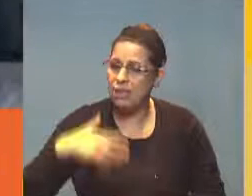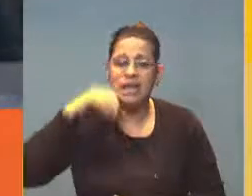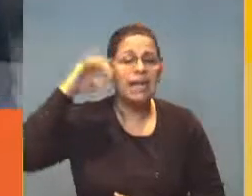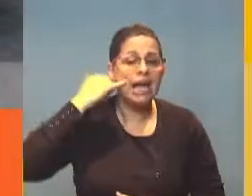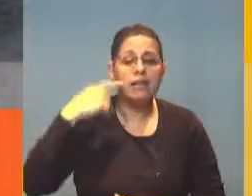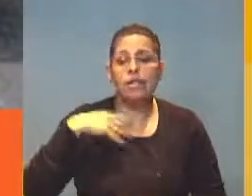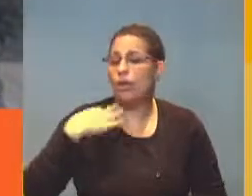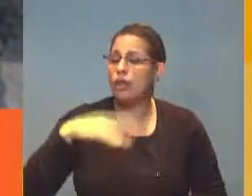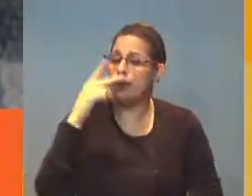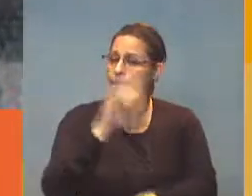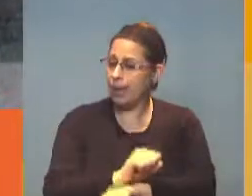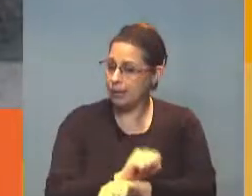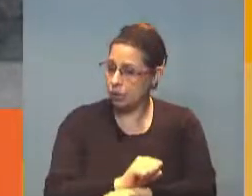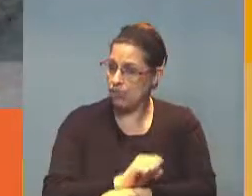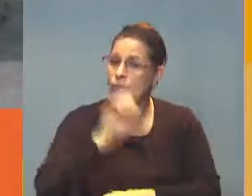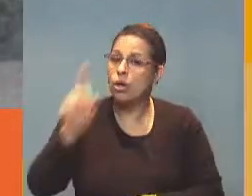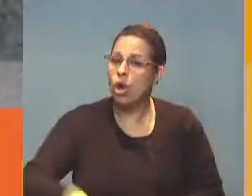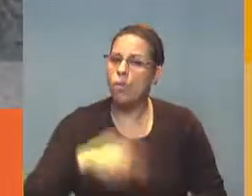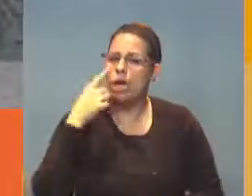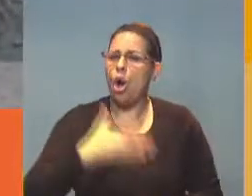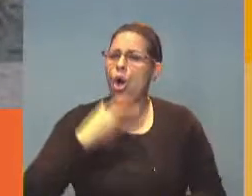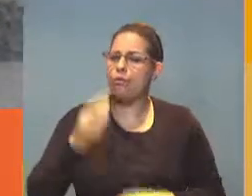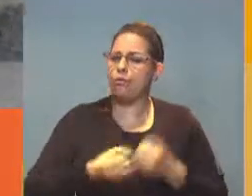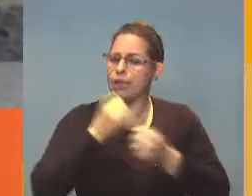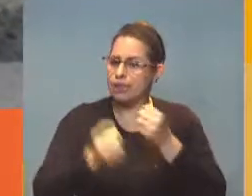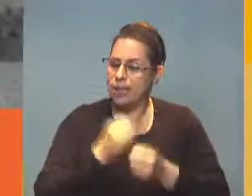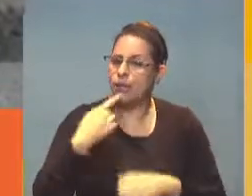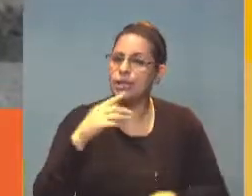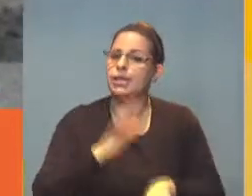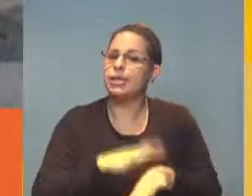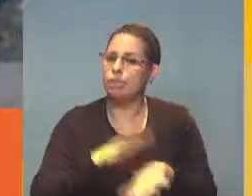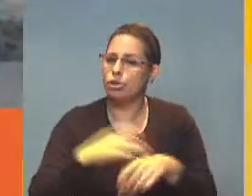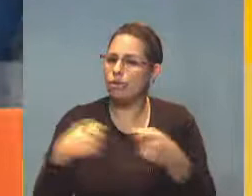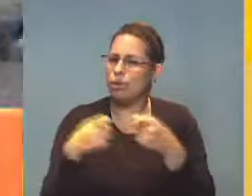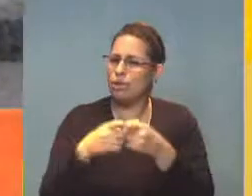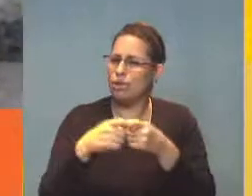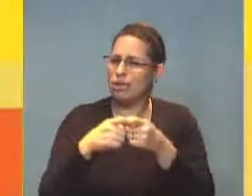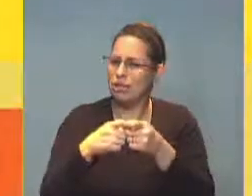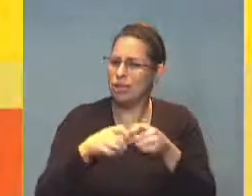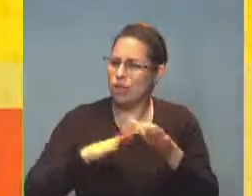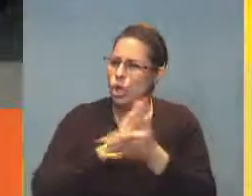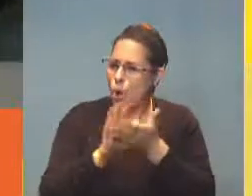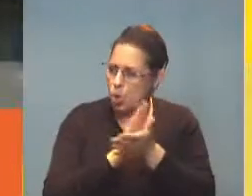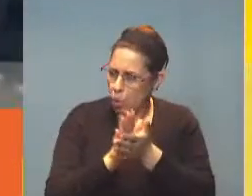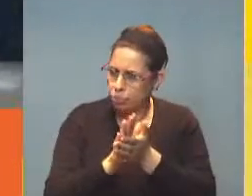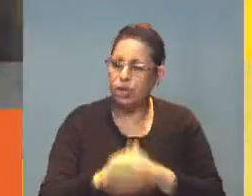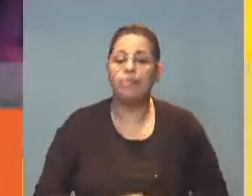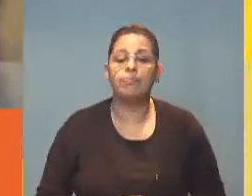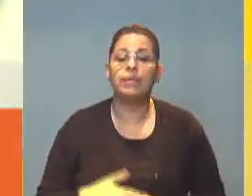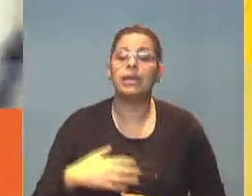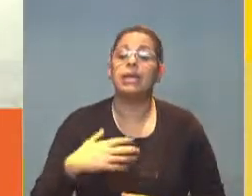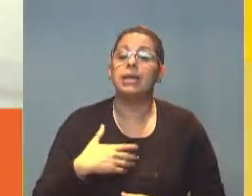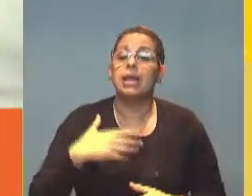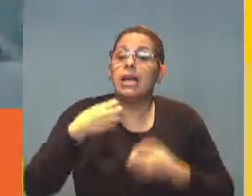Gaig. La medida recayó sobre el empresario, quien está acusado de liderar una asociación ilícita. A clases tras